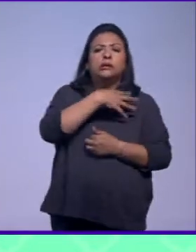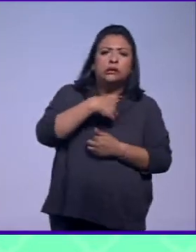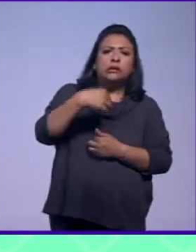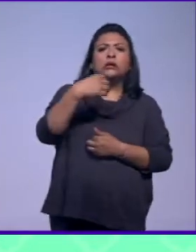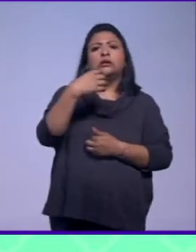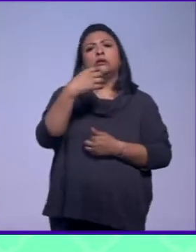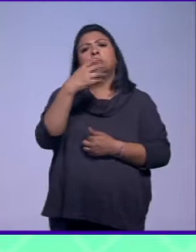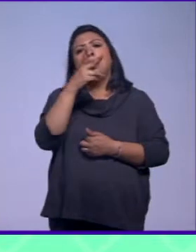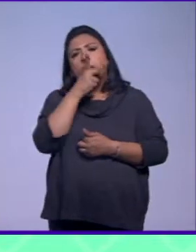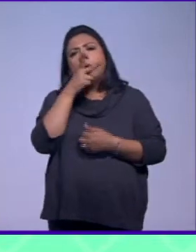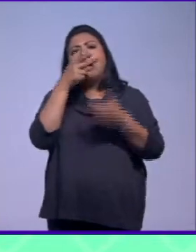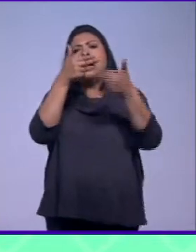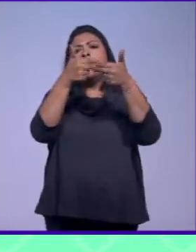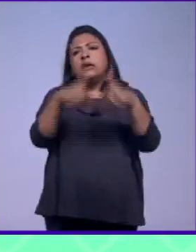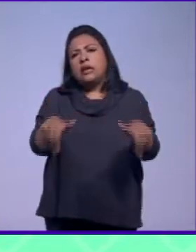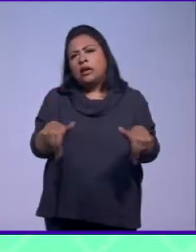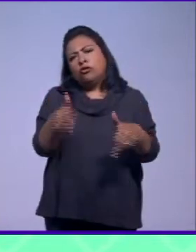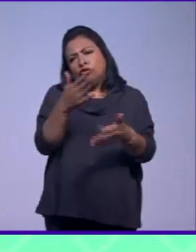nietos